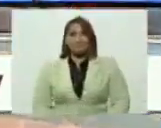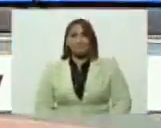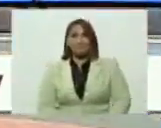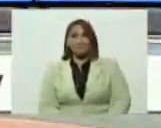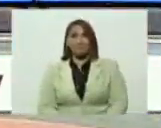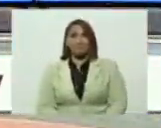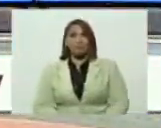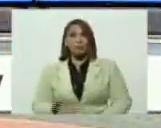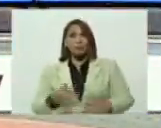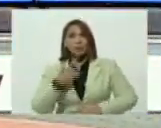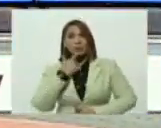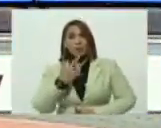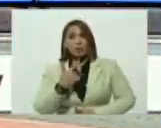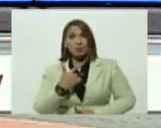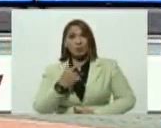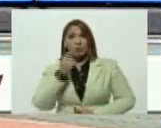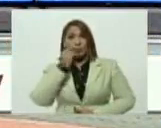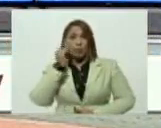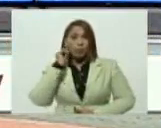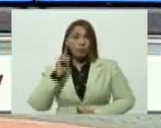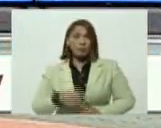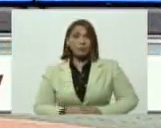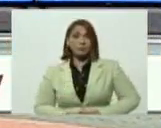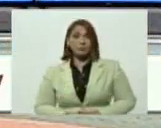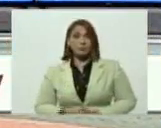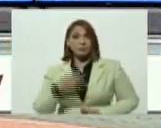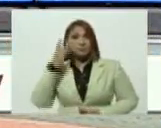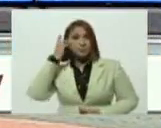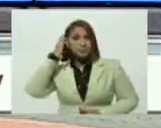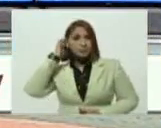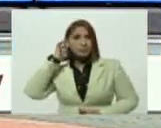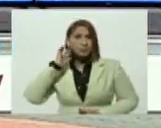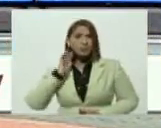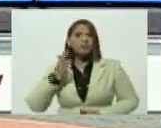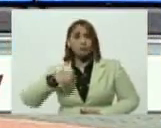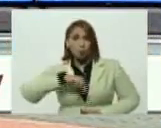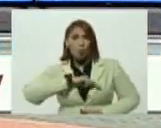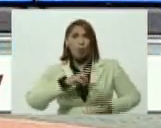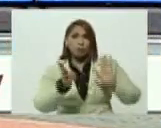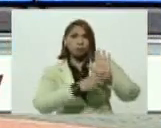Es cuando yo digo, muchachos, muchachas, somos de verdad.